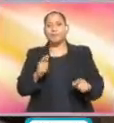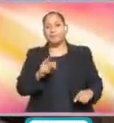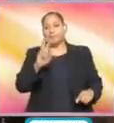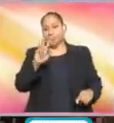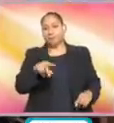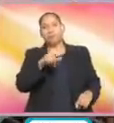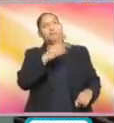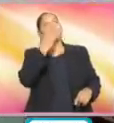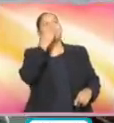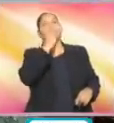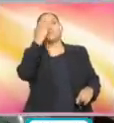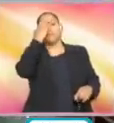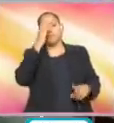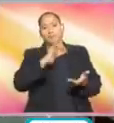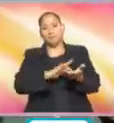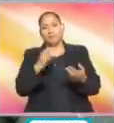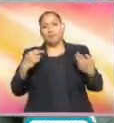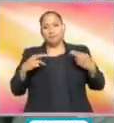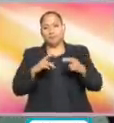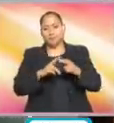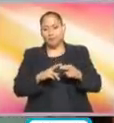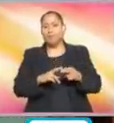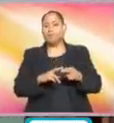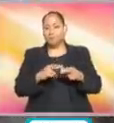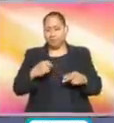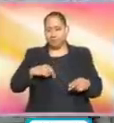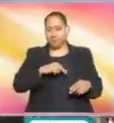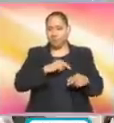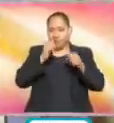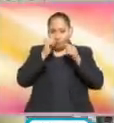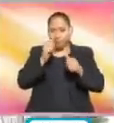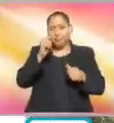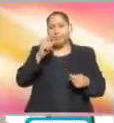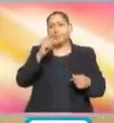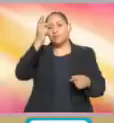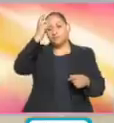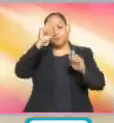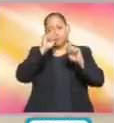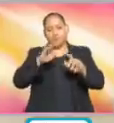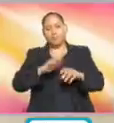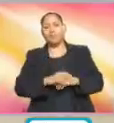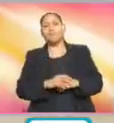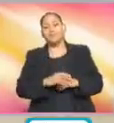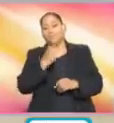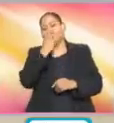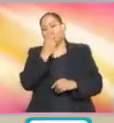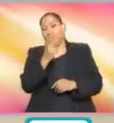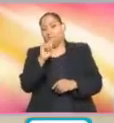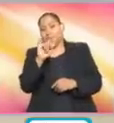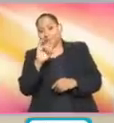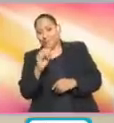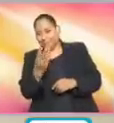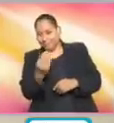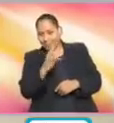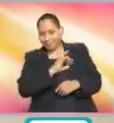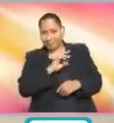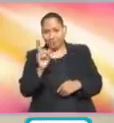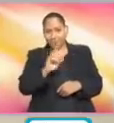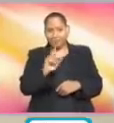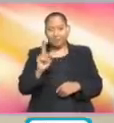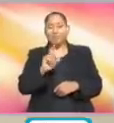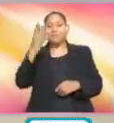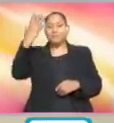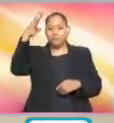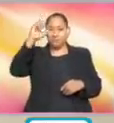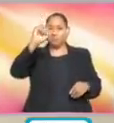valió la pena conocerlo. Gracias, maestro. No, al contrario, estamos a la orden, muchas gracias, que Dios los bendiga. Le digo, Tío Alberto, no le saque con usted, el